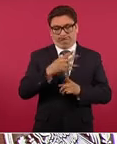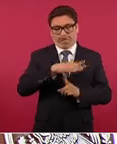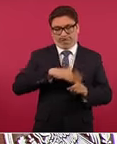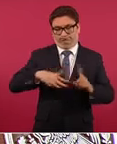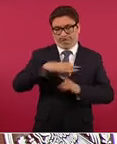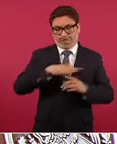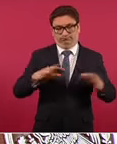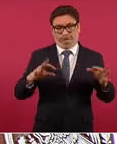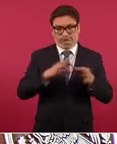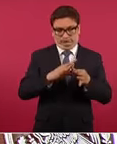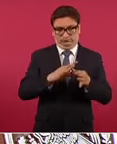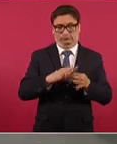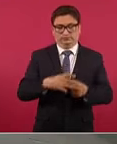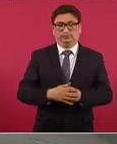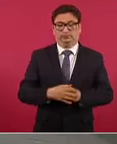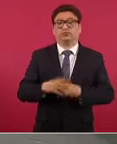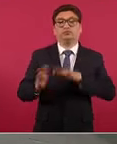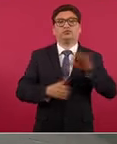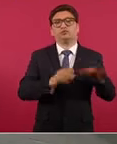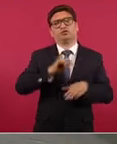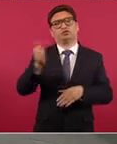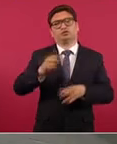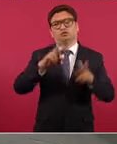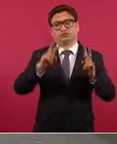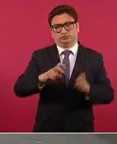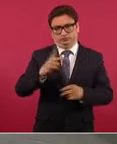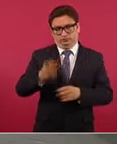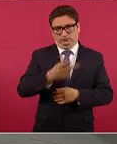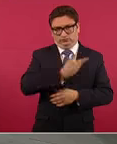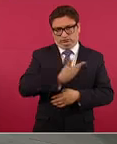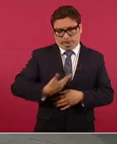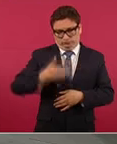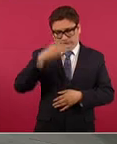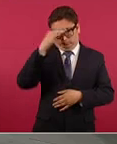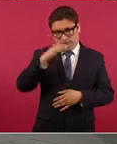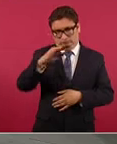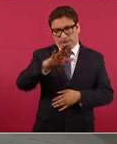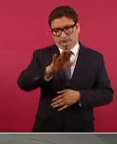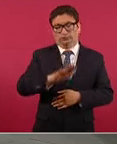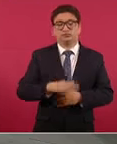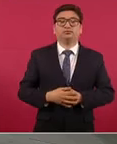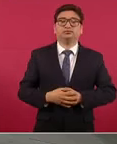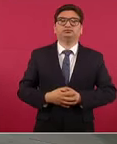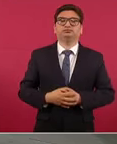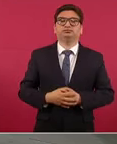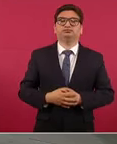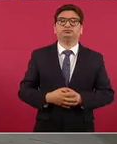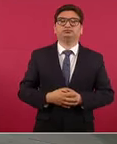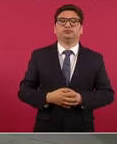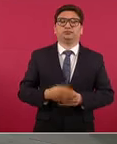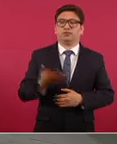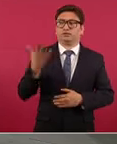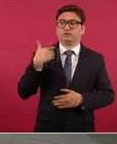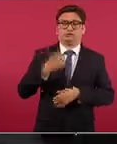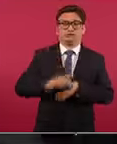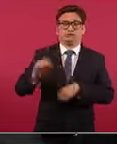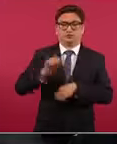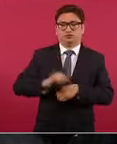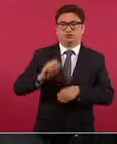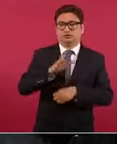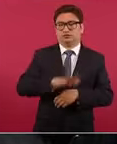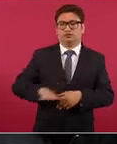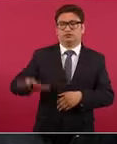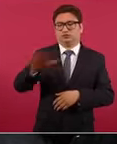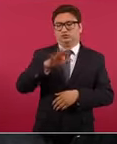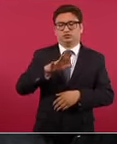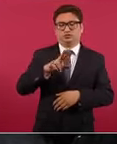así señor presidente en otro tema el señor presidente bueno hace algunas semanas el normalismo rural cumplió 100 años